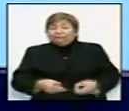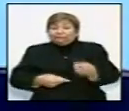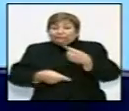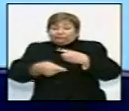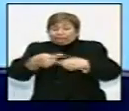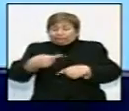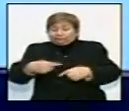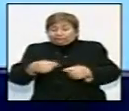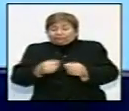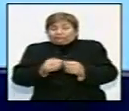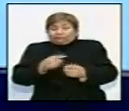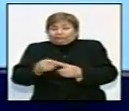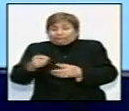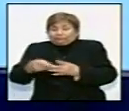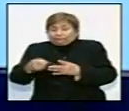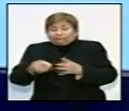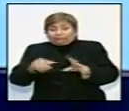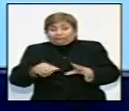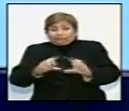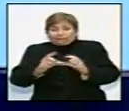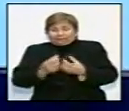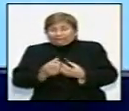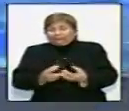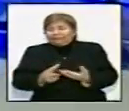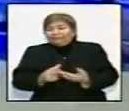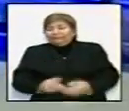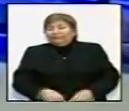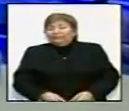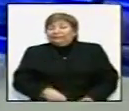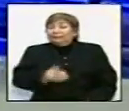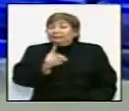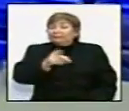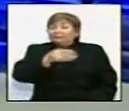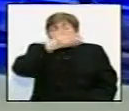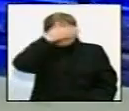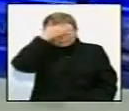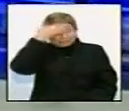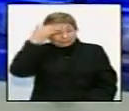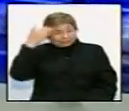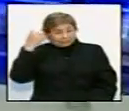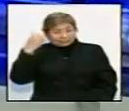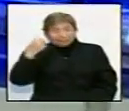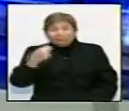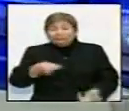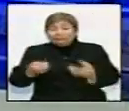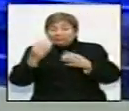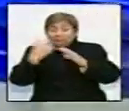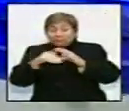retornar con los detalles luego de esta pequeña pausa. Y no se olvide que usted puede ingresar a la página web del